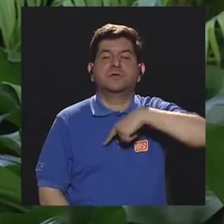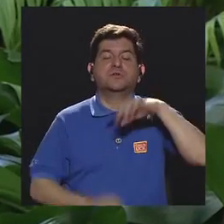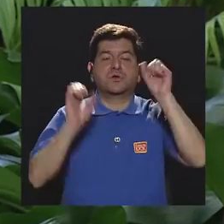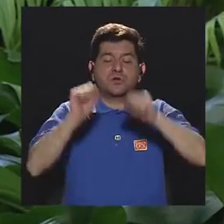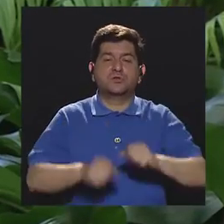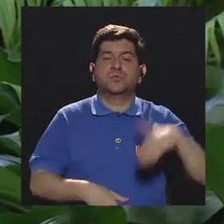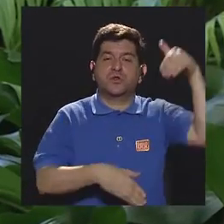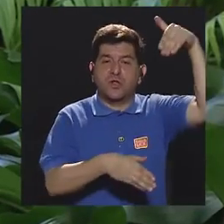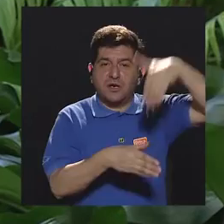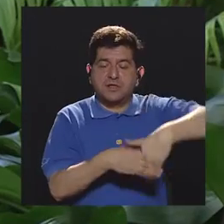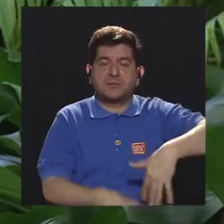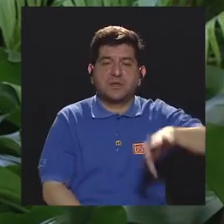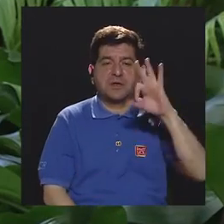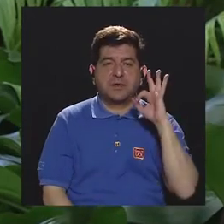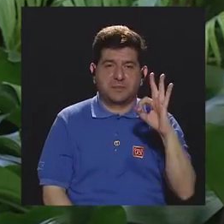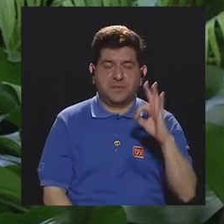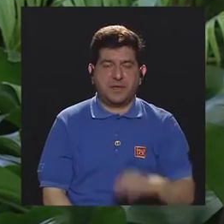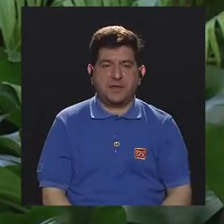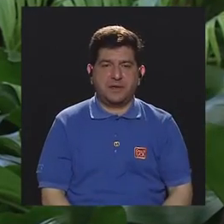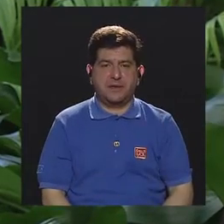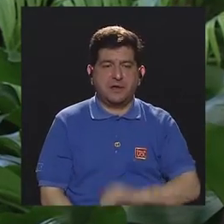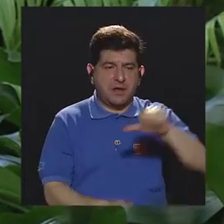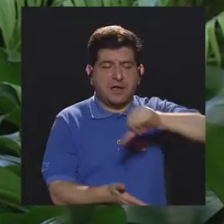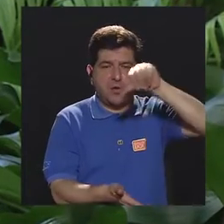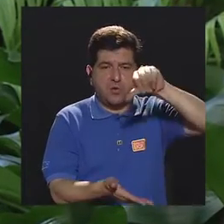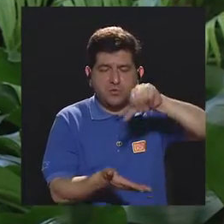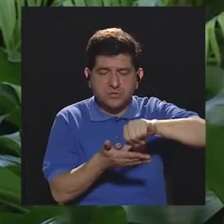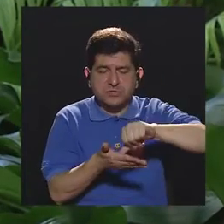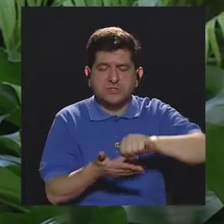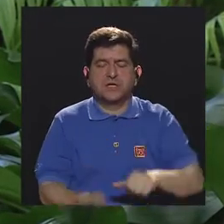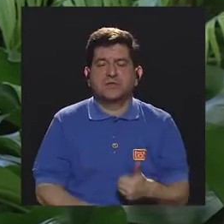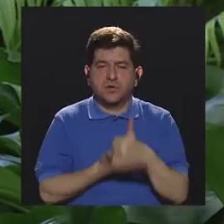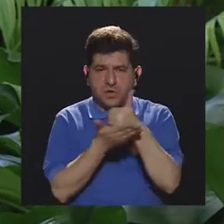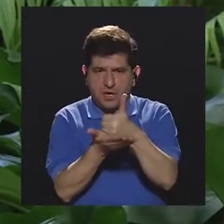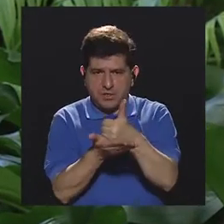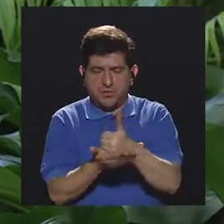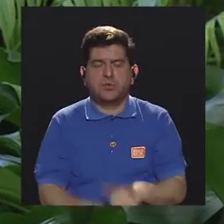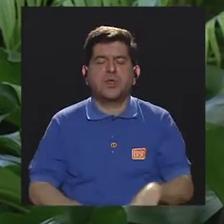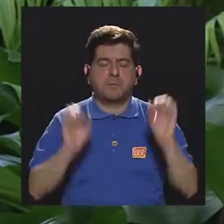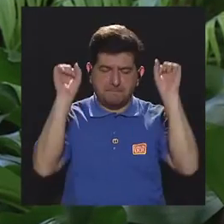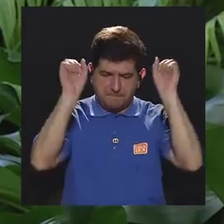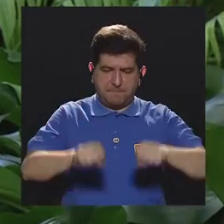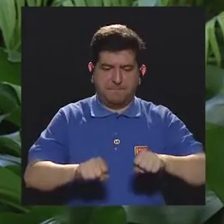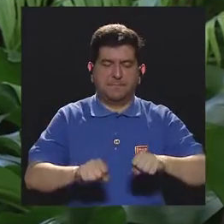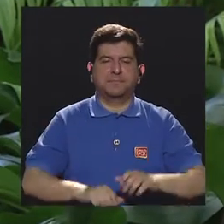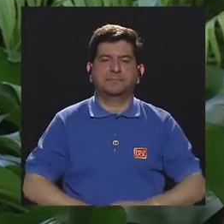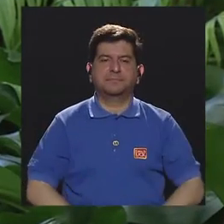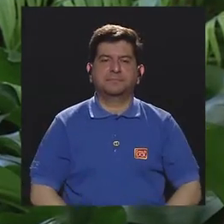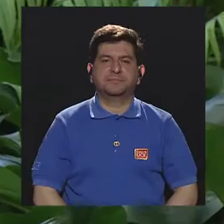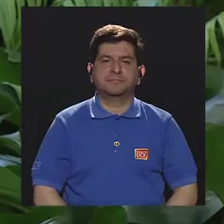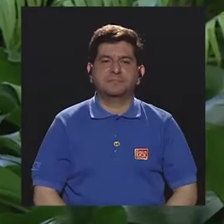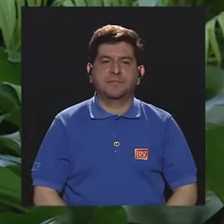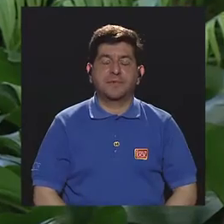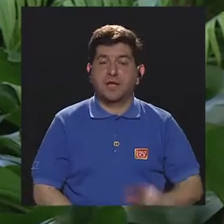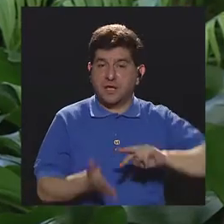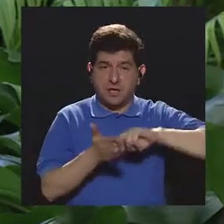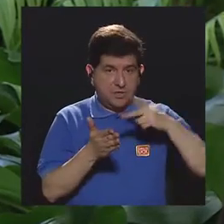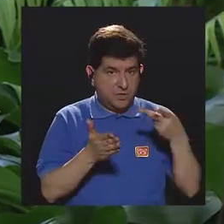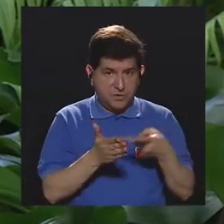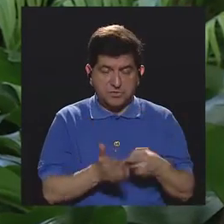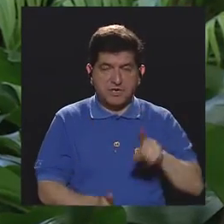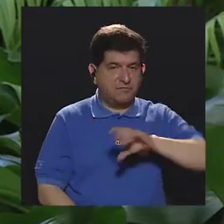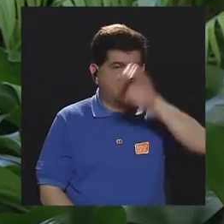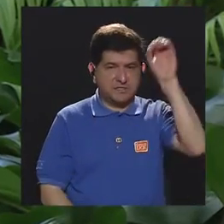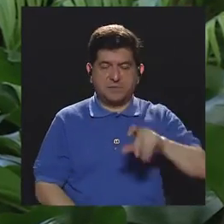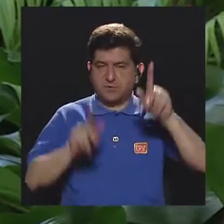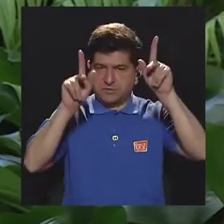nosotros podemos intervenir bien, si hay un centro interventor, claro que sí se puede. Ahora, eso no es que sea para